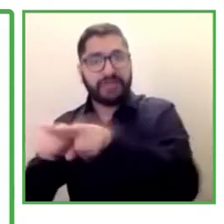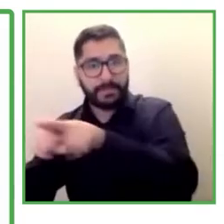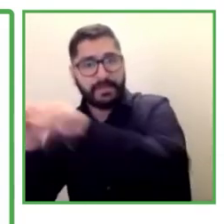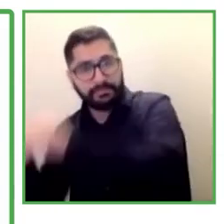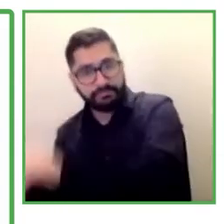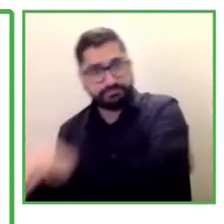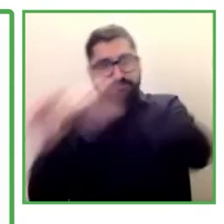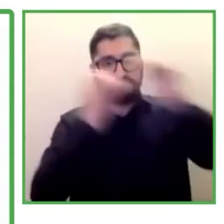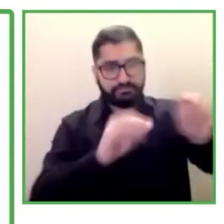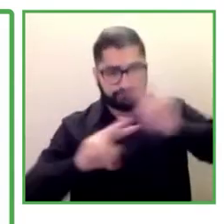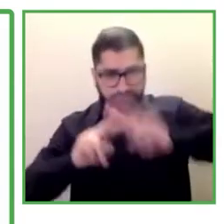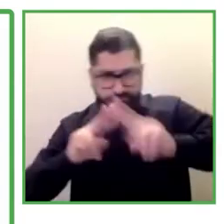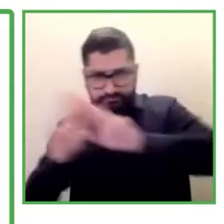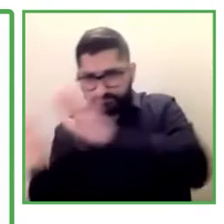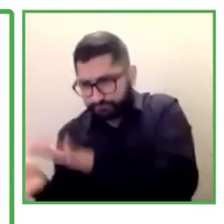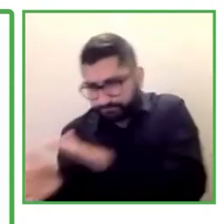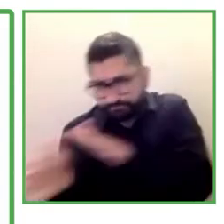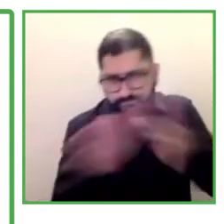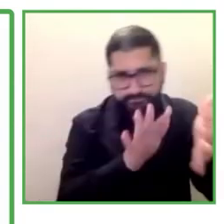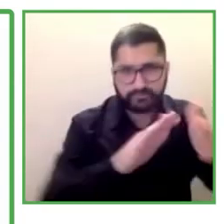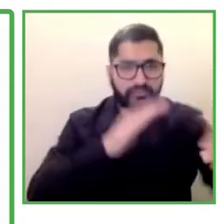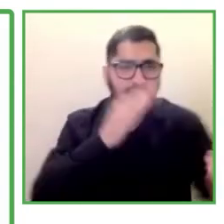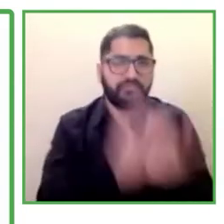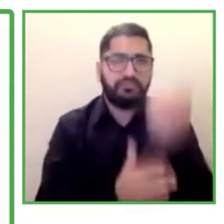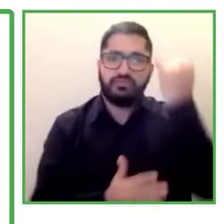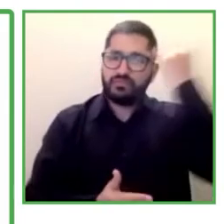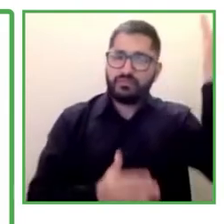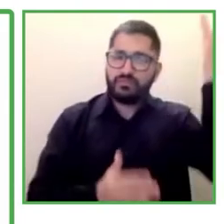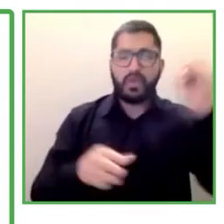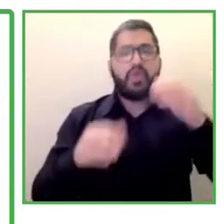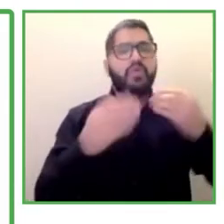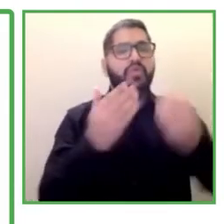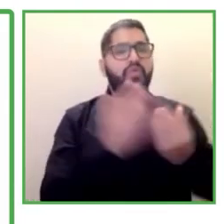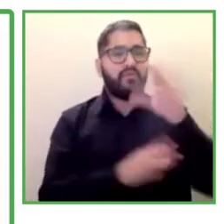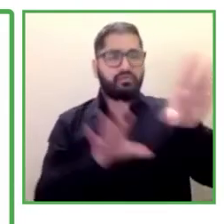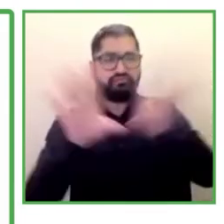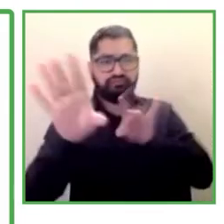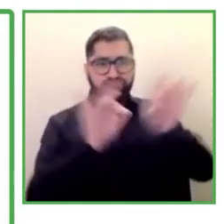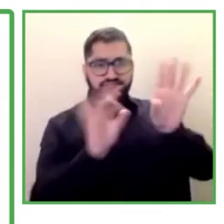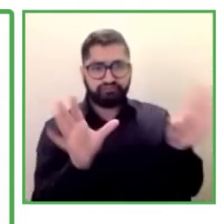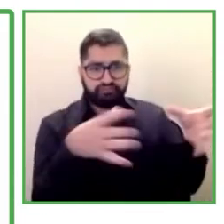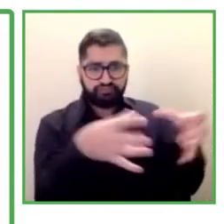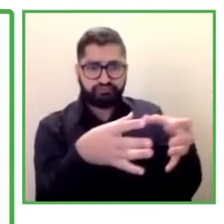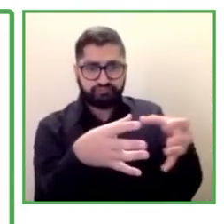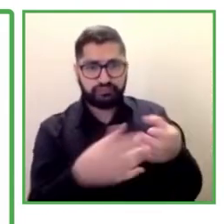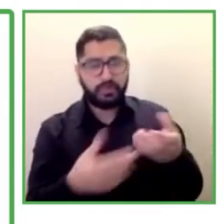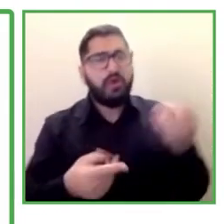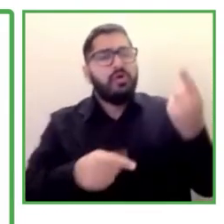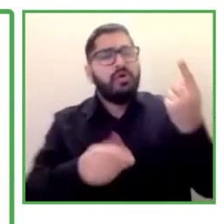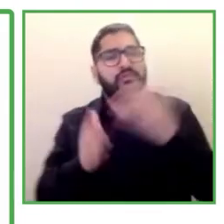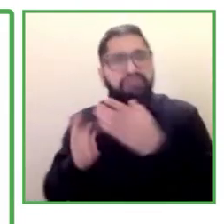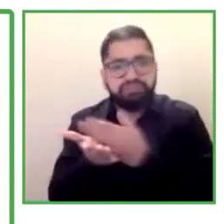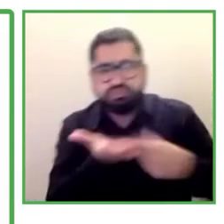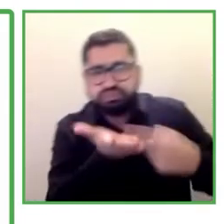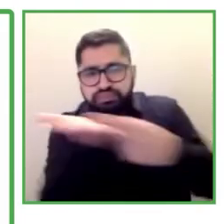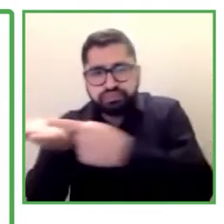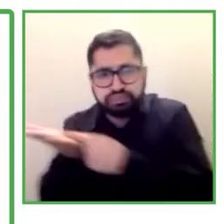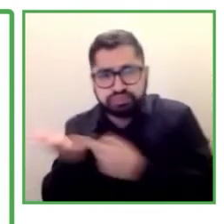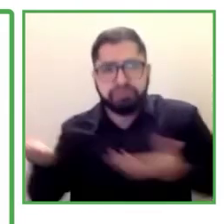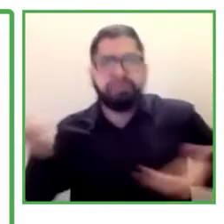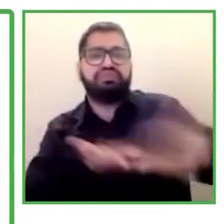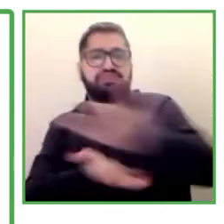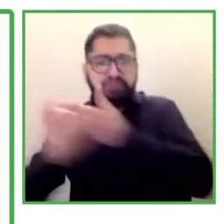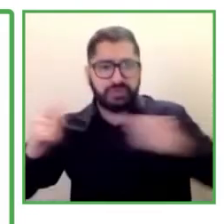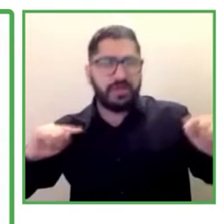queremos identificar. Precisamente conversaciones y debates que han surgido en paneles como este que estamos hoy